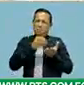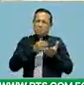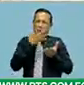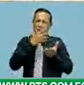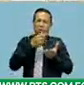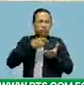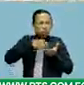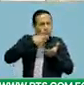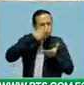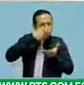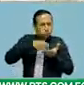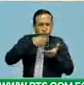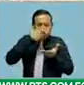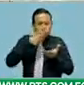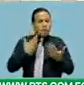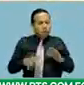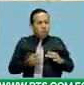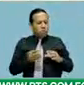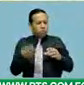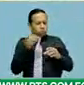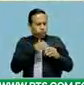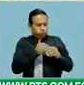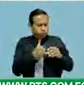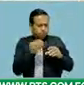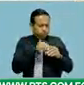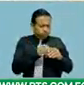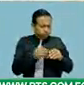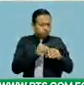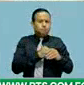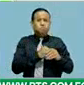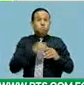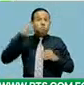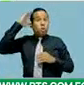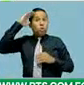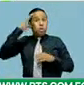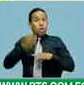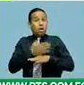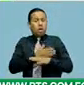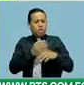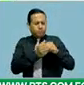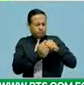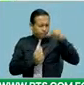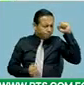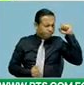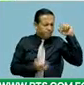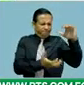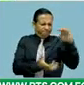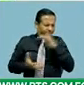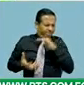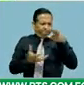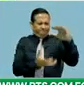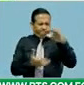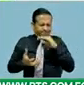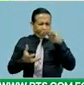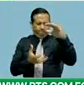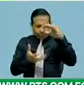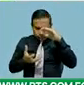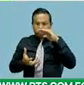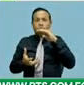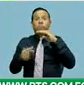que agentes del ULCO y unidades antinarcóticos realizaron en la zona. Se logra la incautación de 400 kilos de